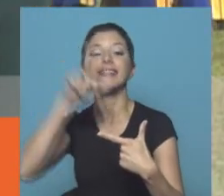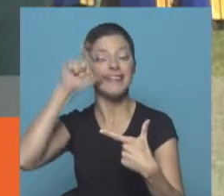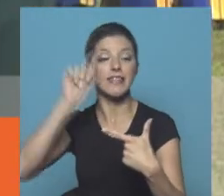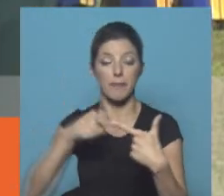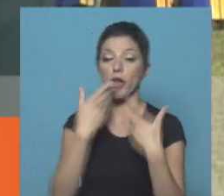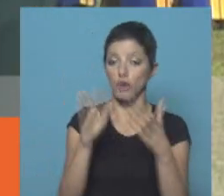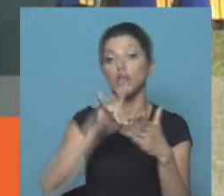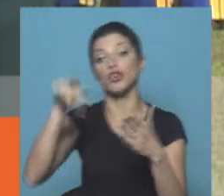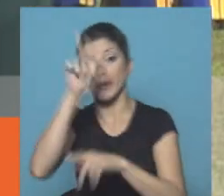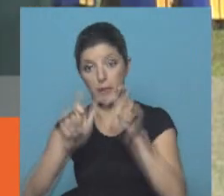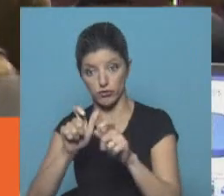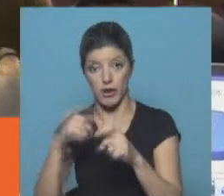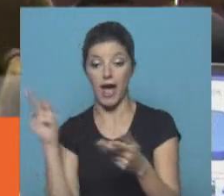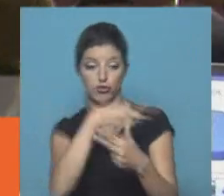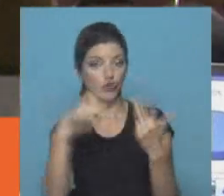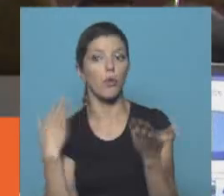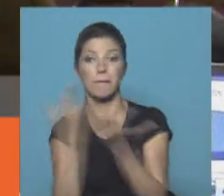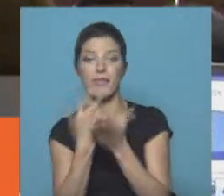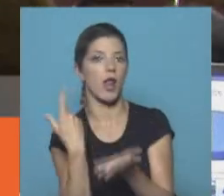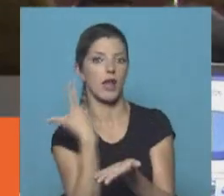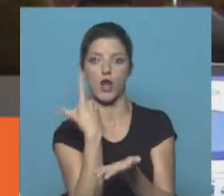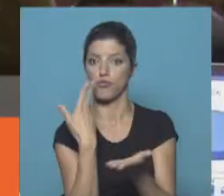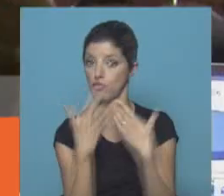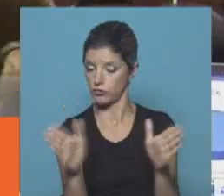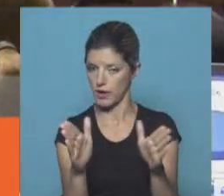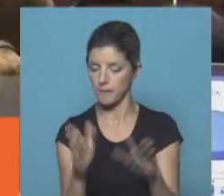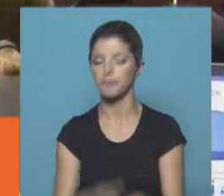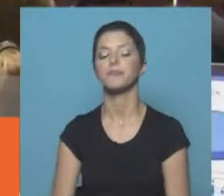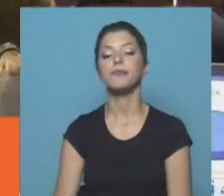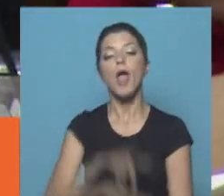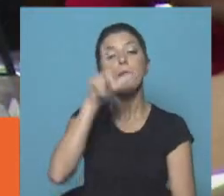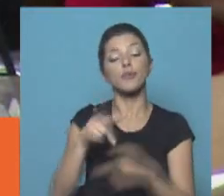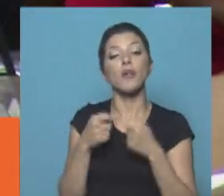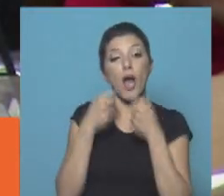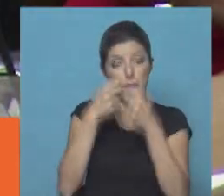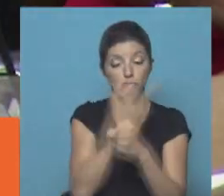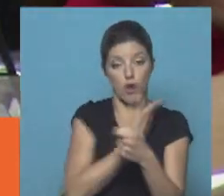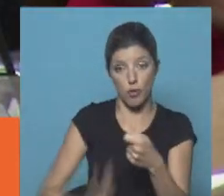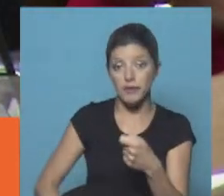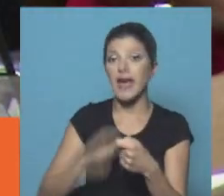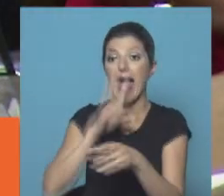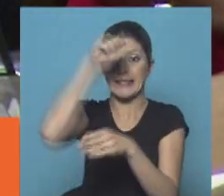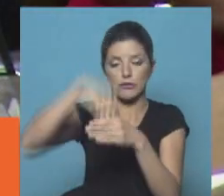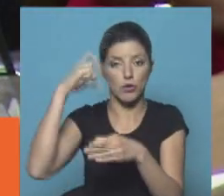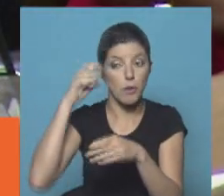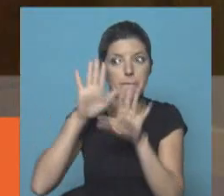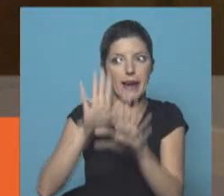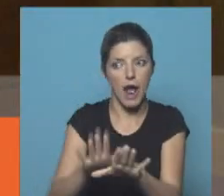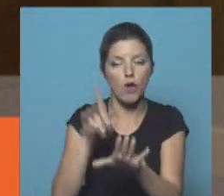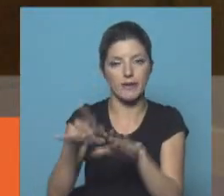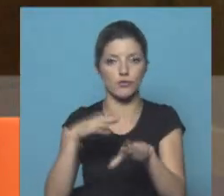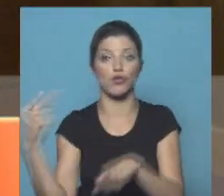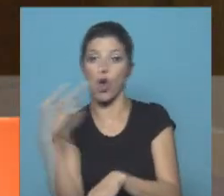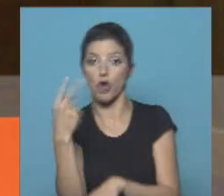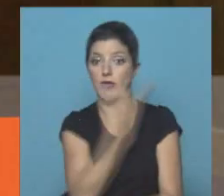seguridad. Los legisladores oficialistas lograron frenar en el Congreso la embestida contra el